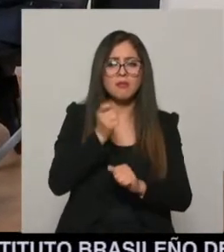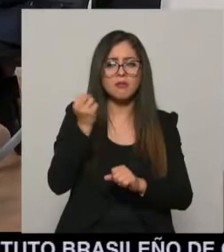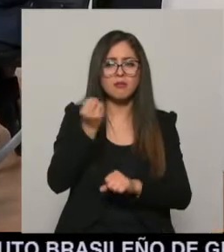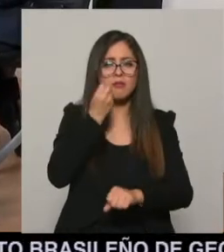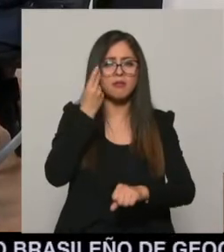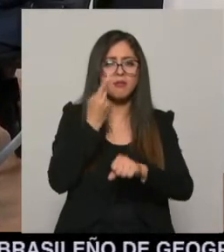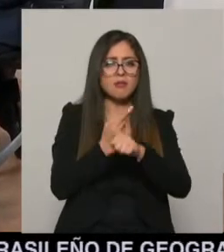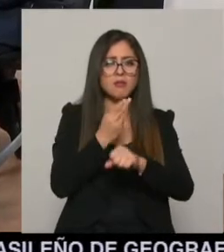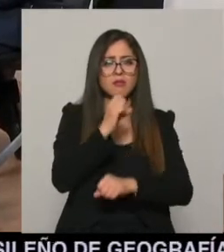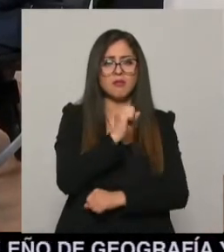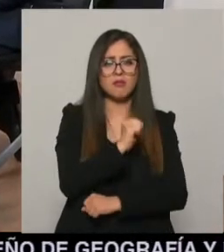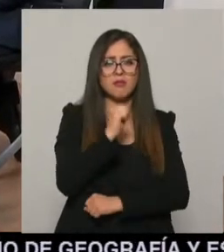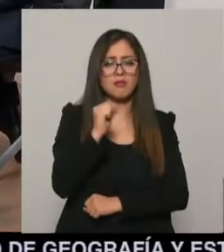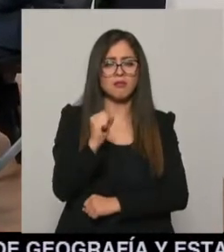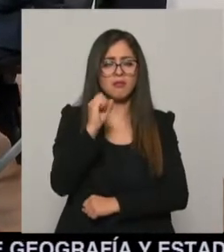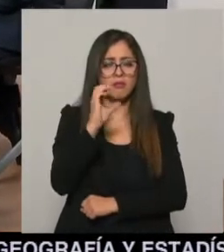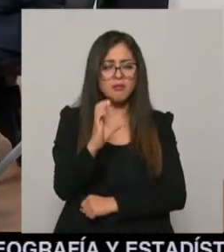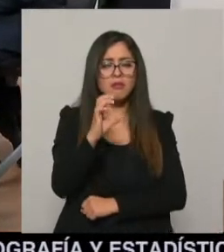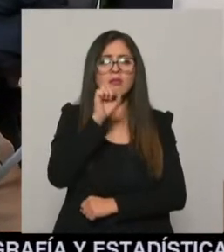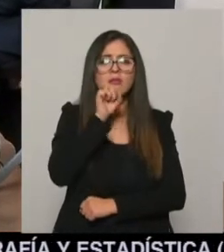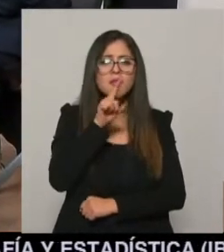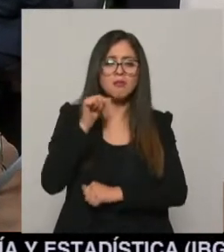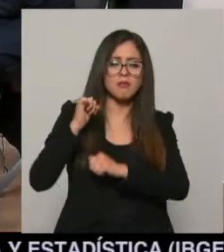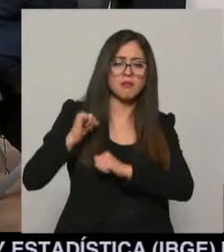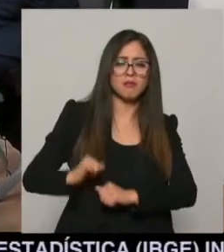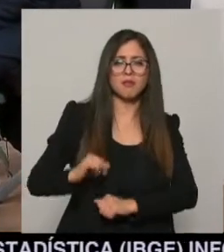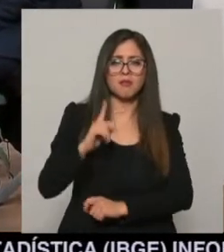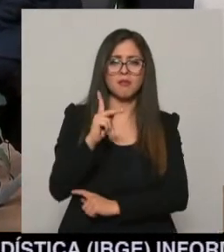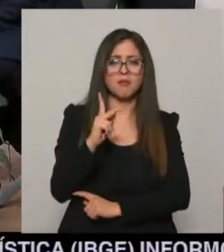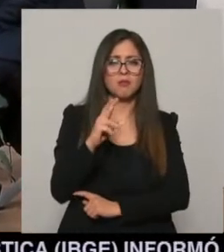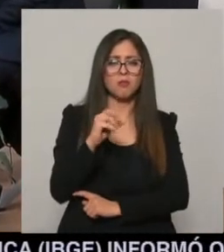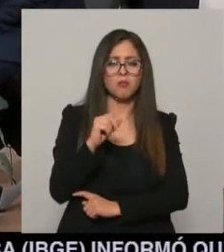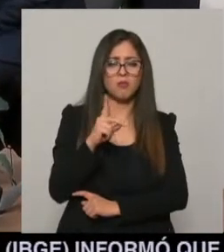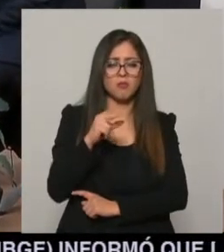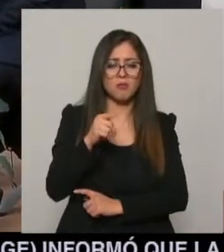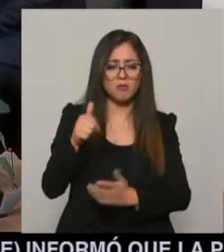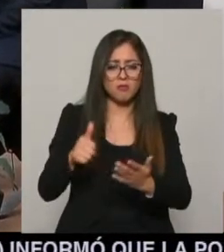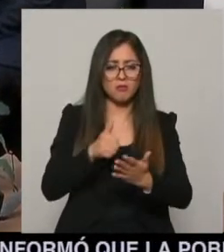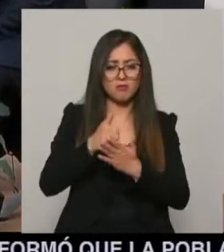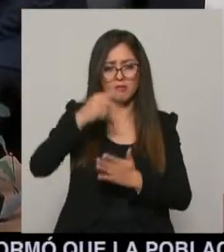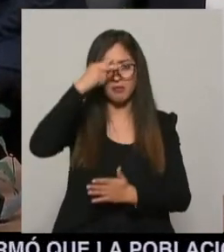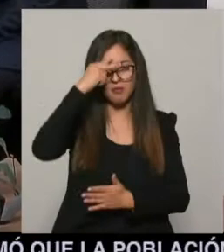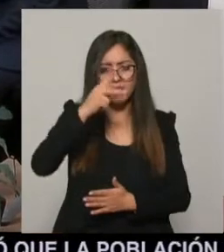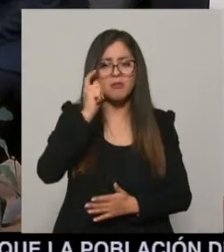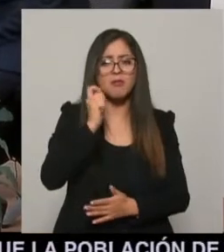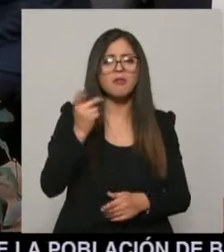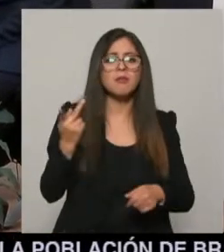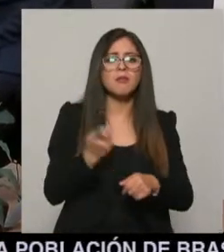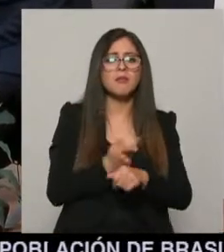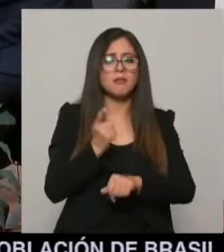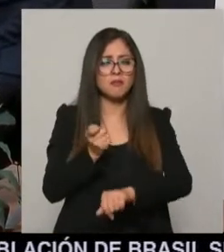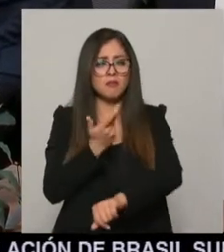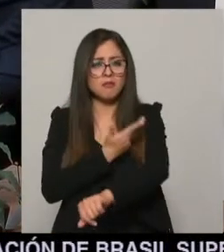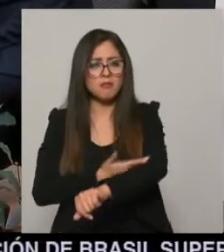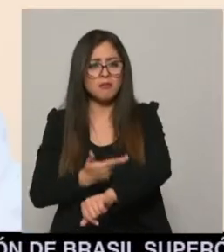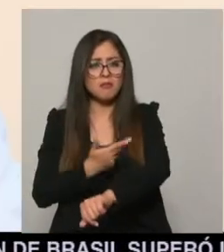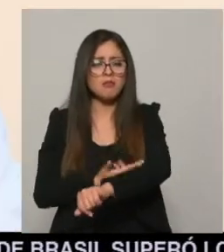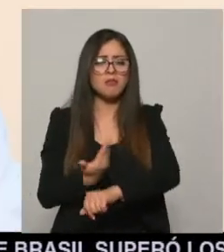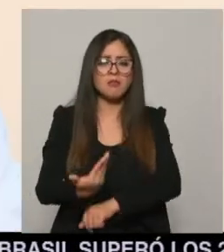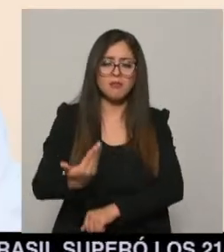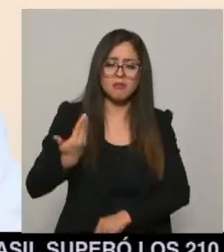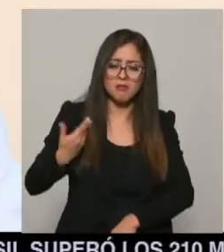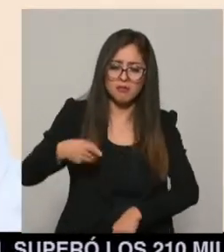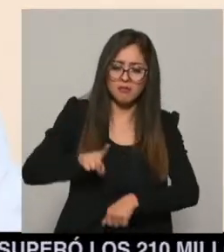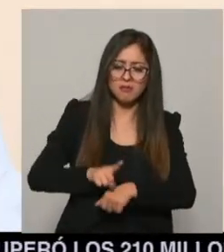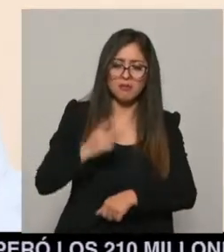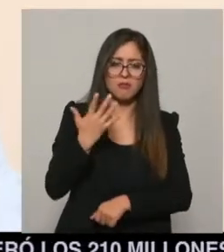Secretaría de Seguridad Ciudadana, de la Procuraduría Capitalina. Tiene que ver con los resultados y la estrategia que se instrumenta desde el 5 de